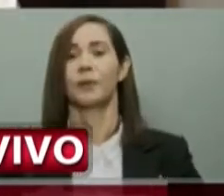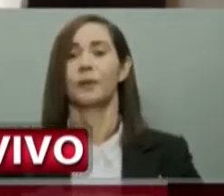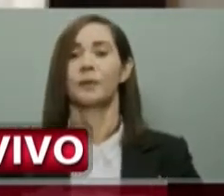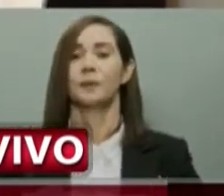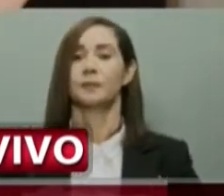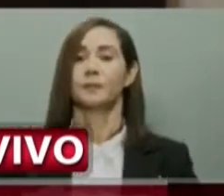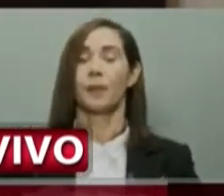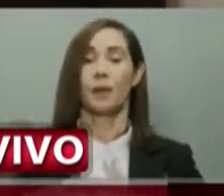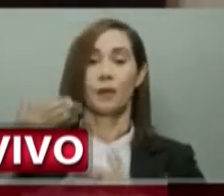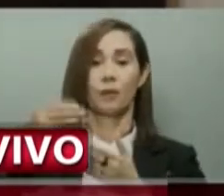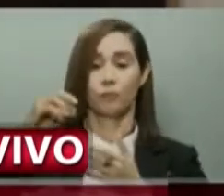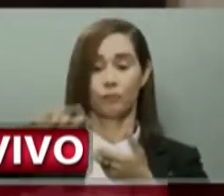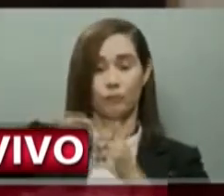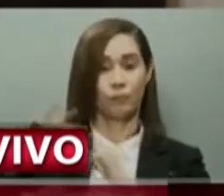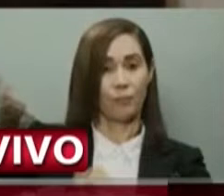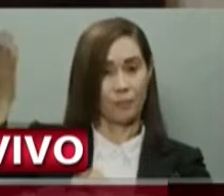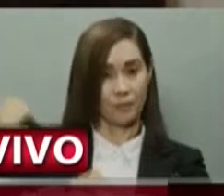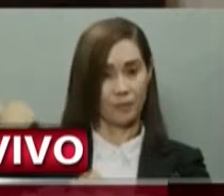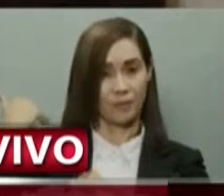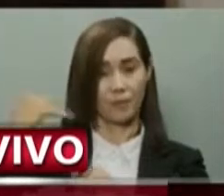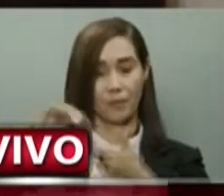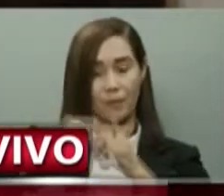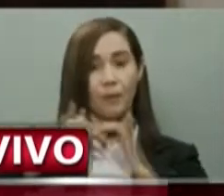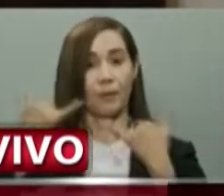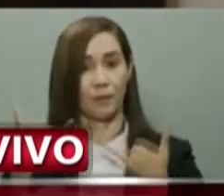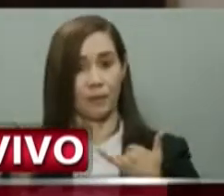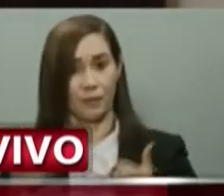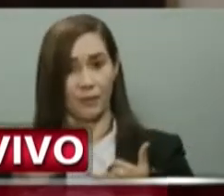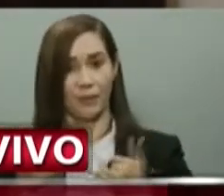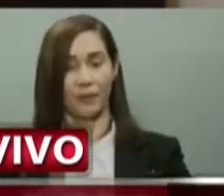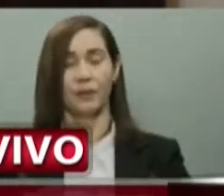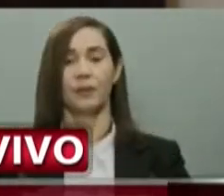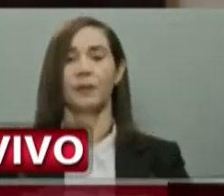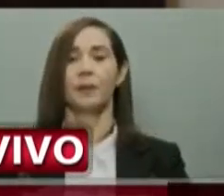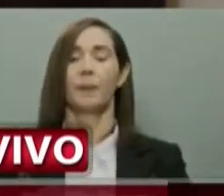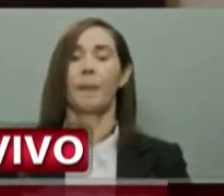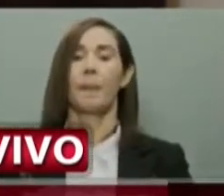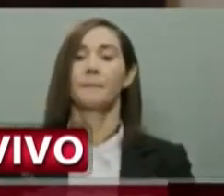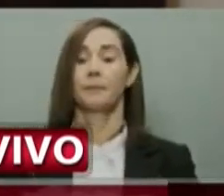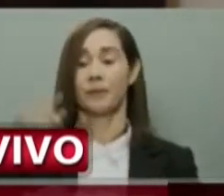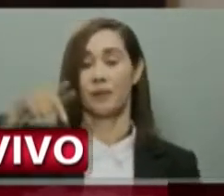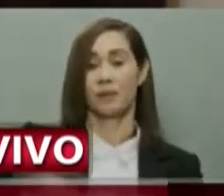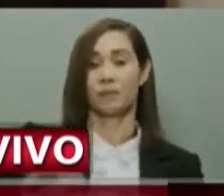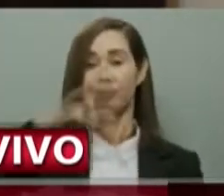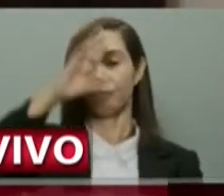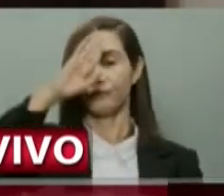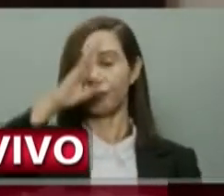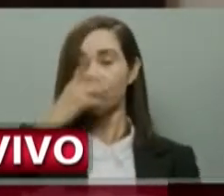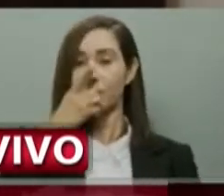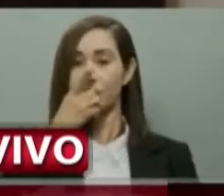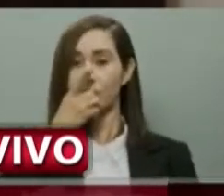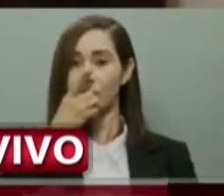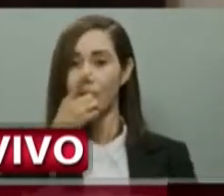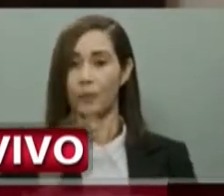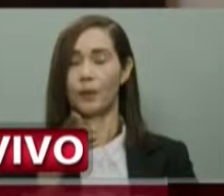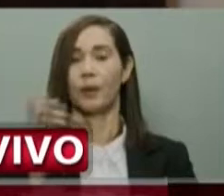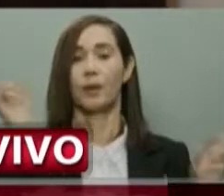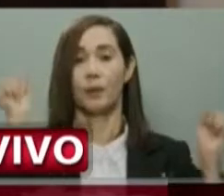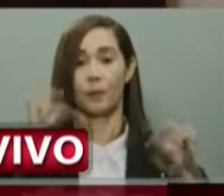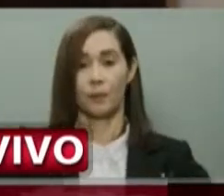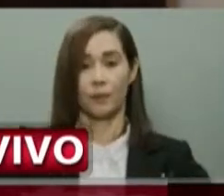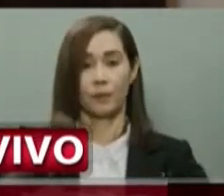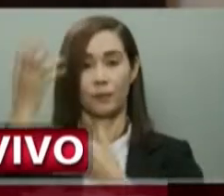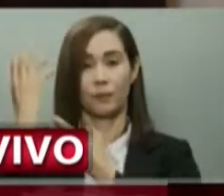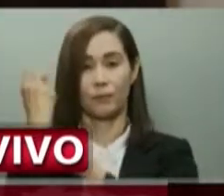a los pasados, a los actuales, y el pueblo dominicano puede tener